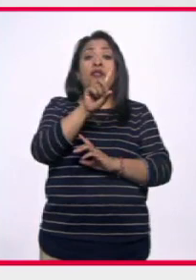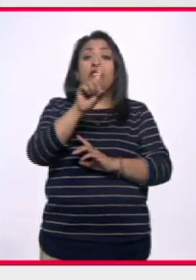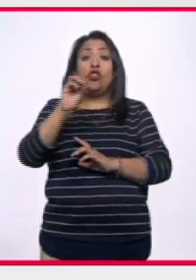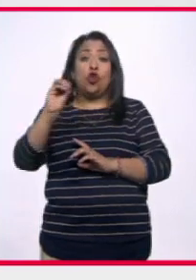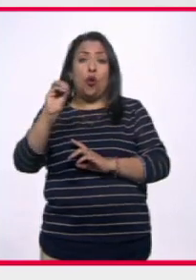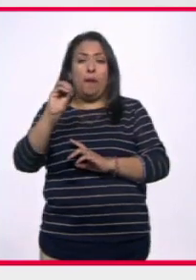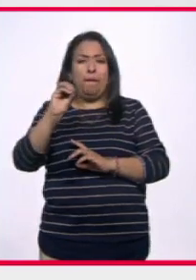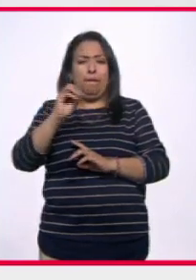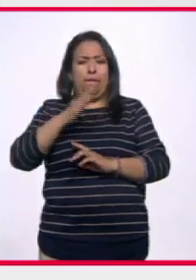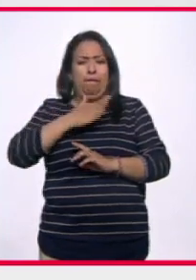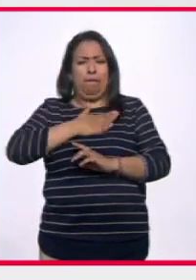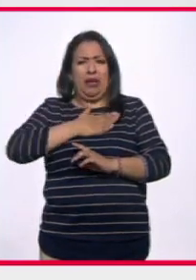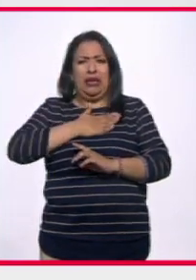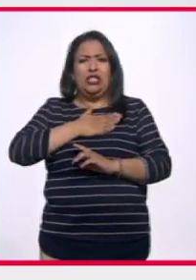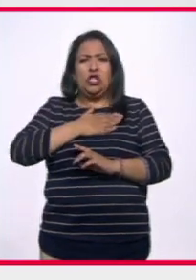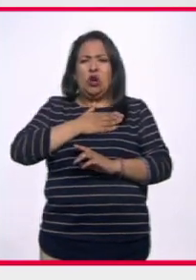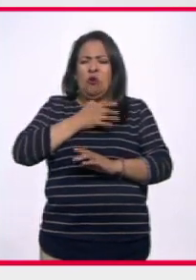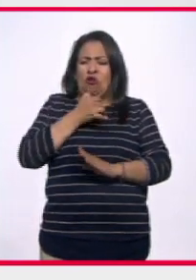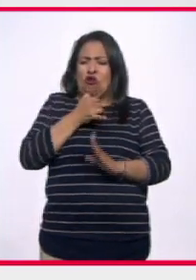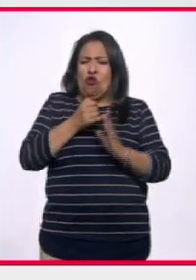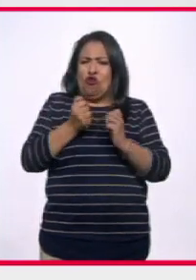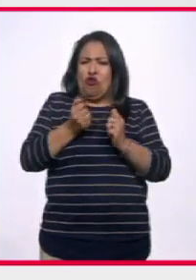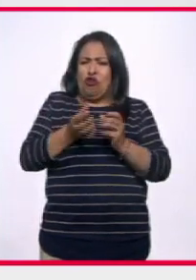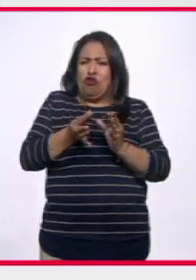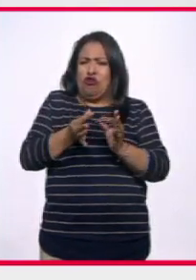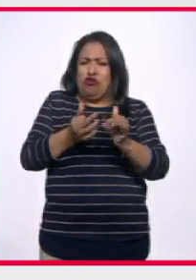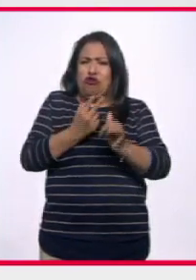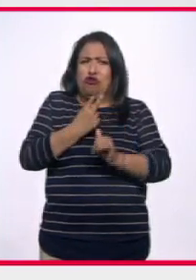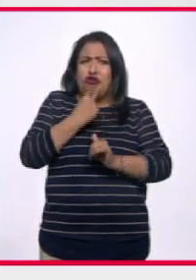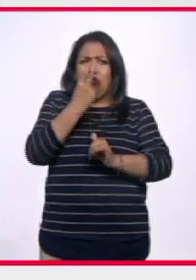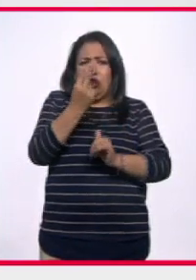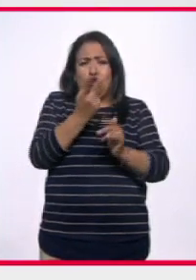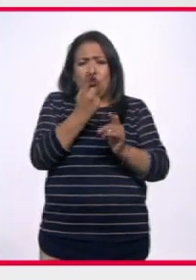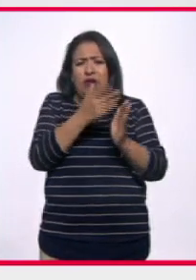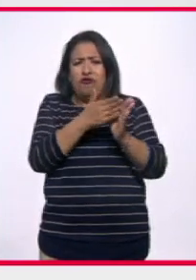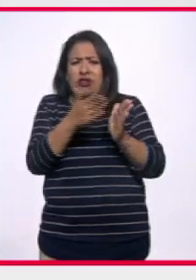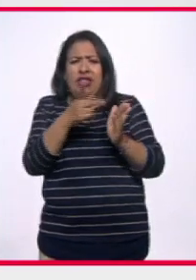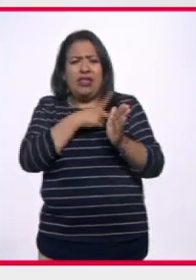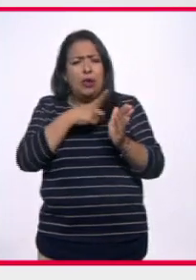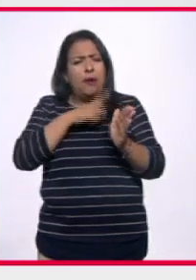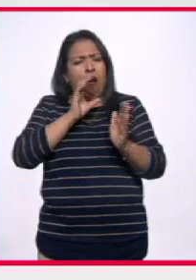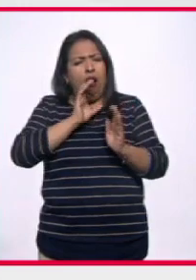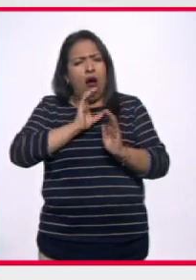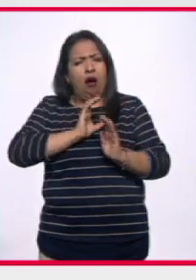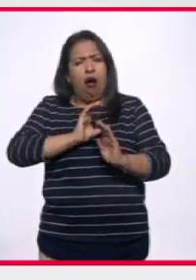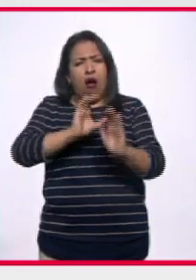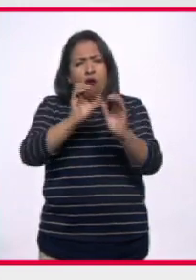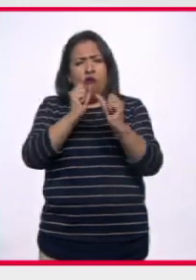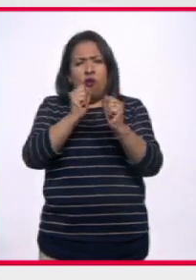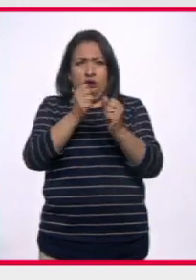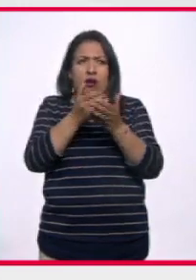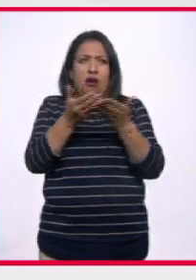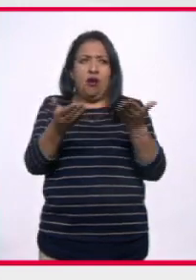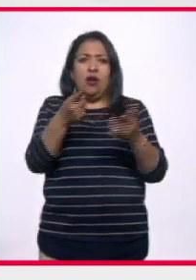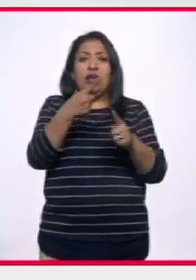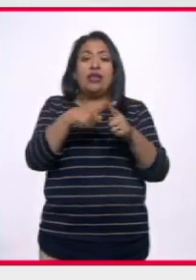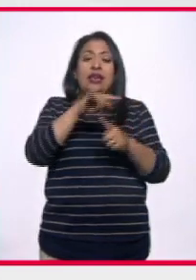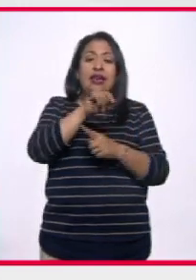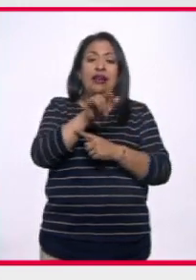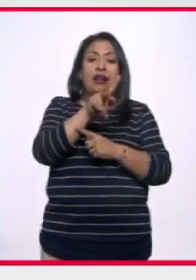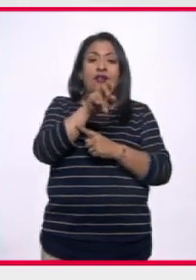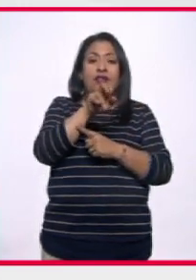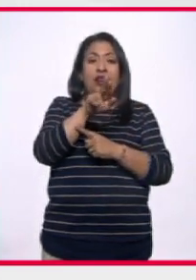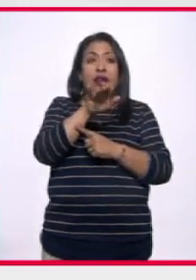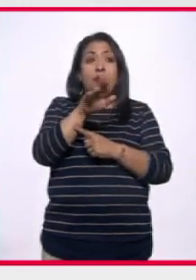pechos la nota más aguda que puede dar el tenor y en una sola área tiene que ejecutarlos en este caso en esta ocasión javier camarena